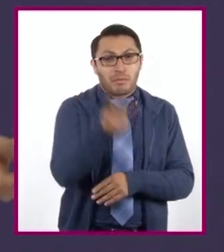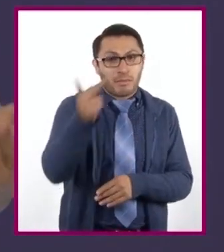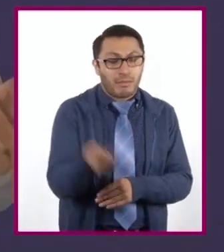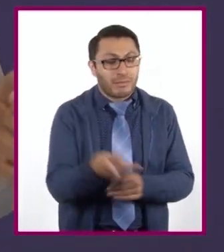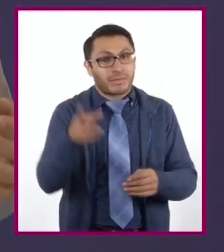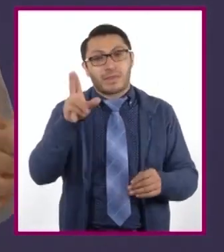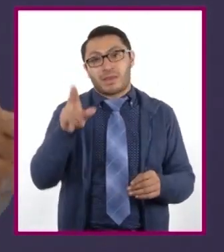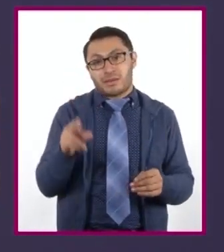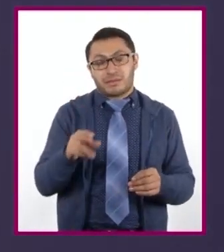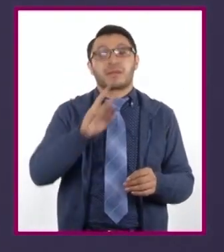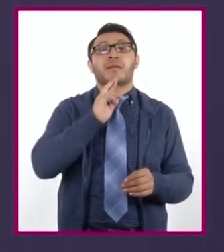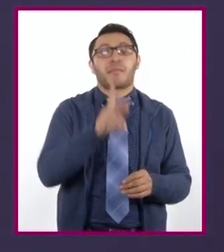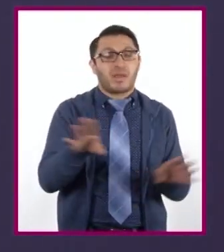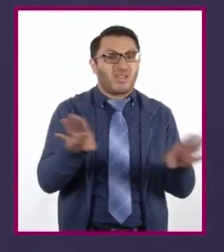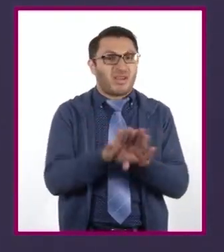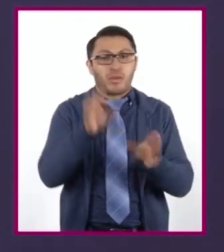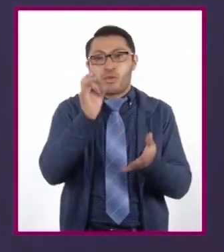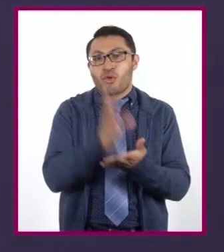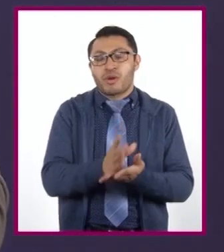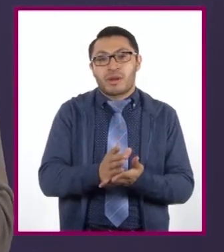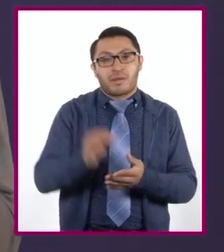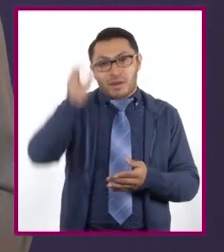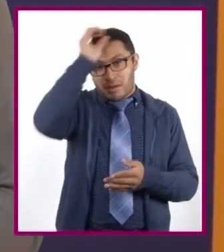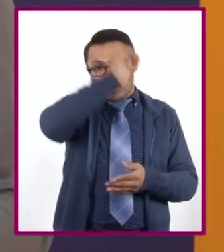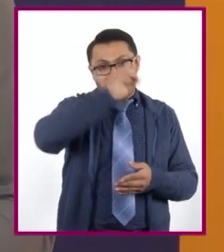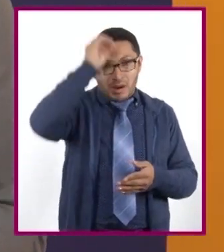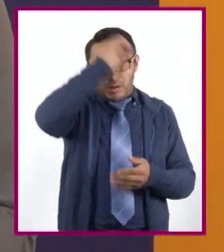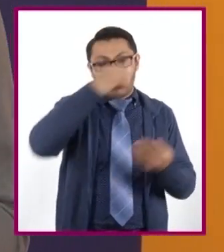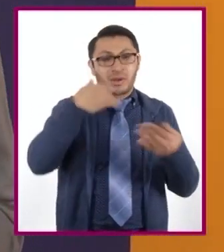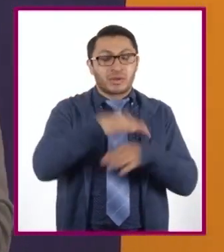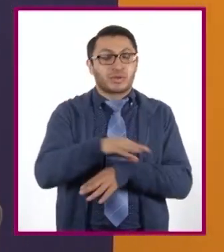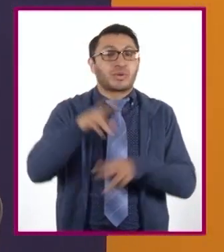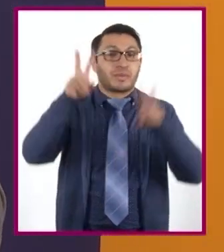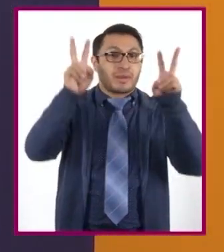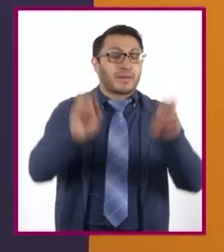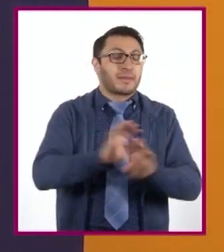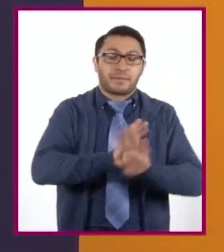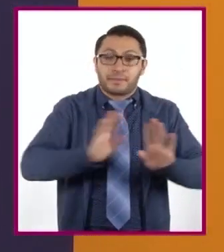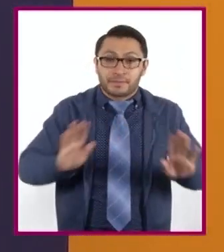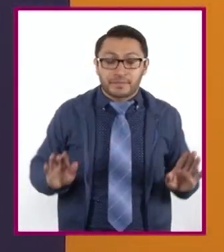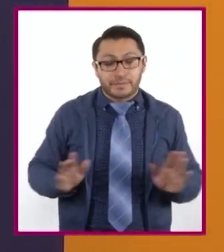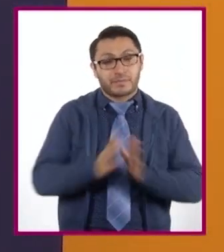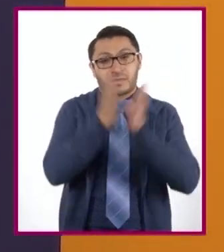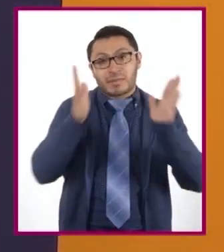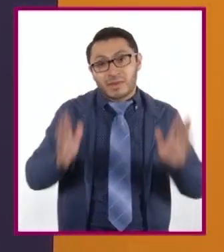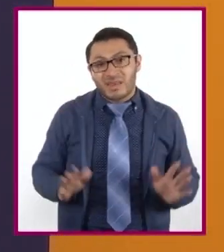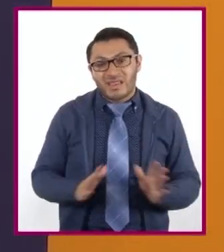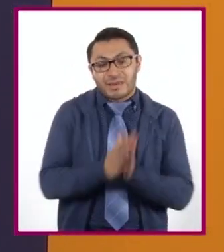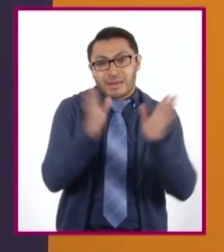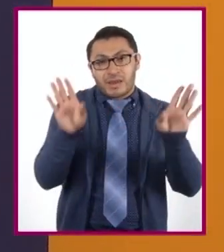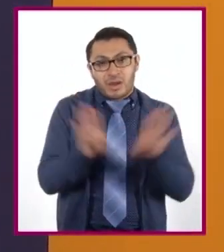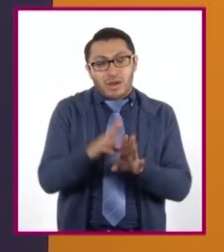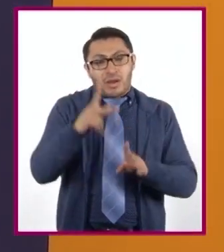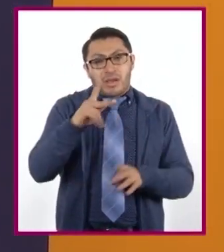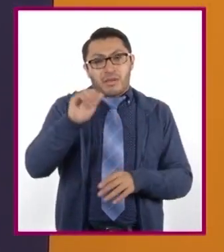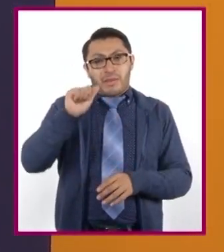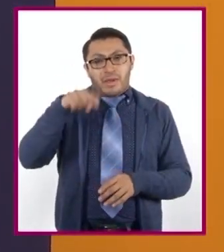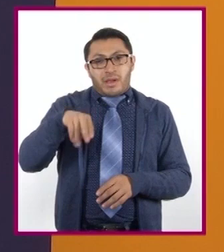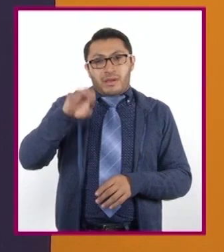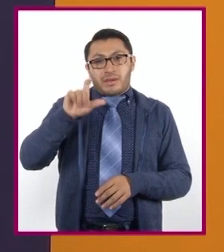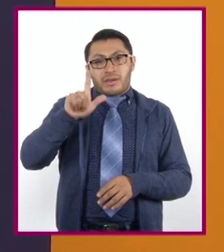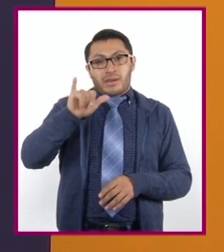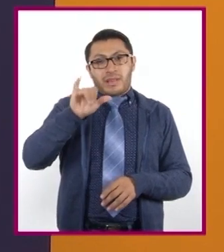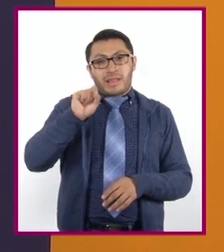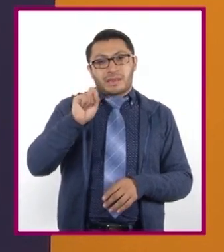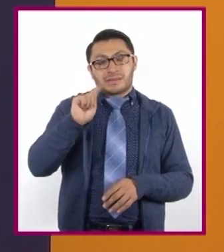los miembros del público solo hacen comentarios sobre lo que escucharon. La participación como panelista implica